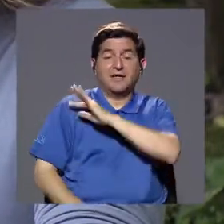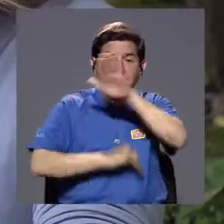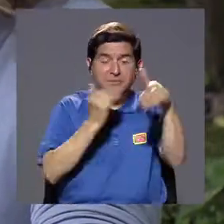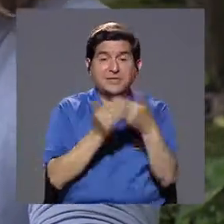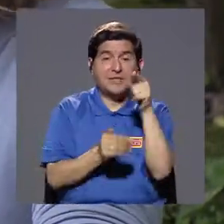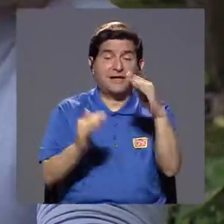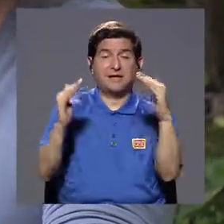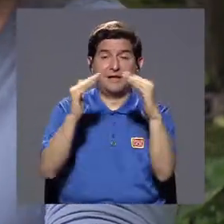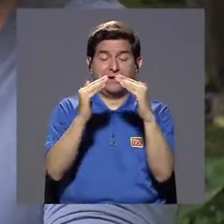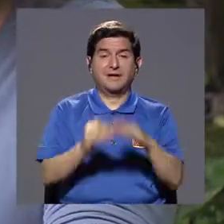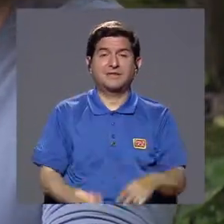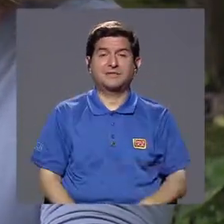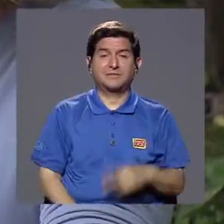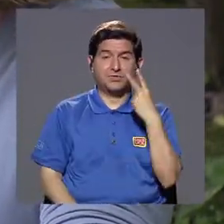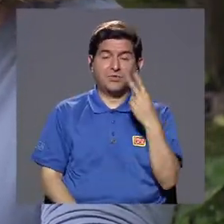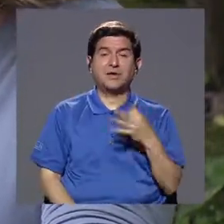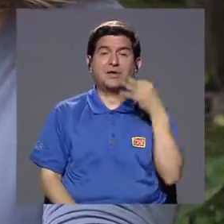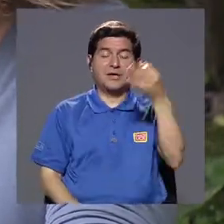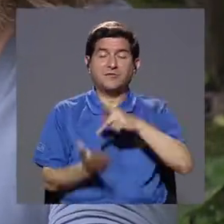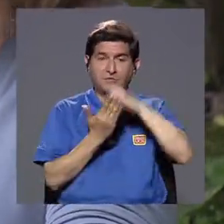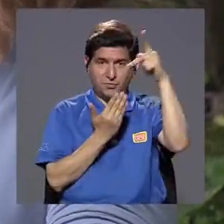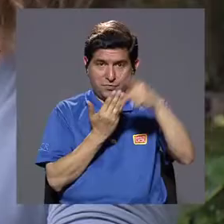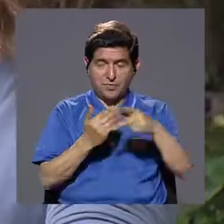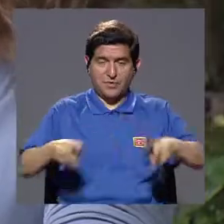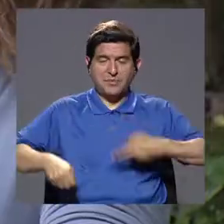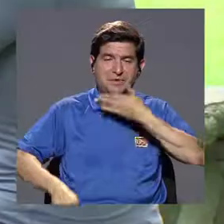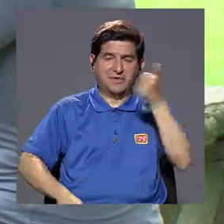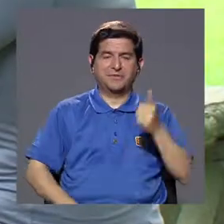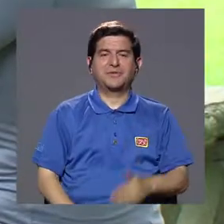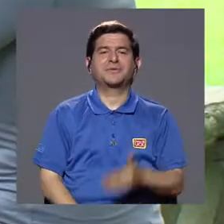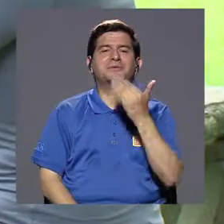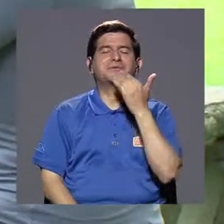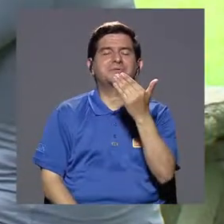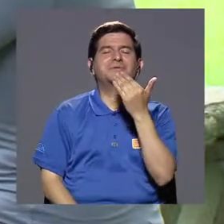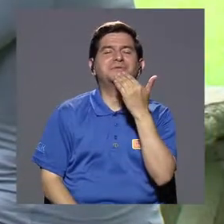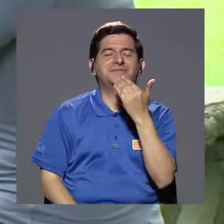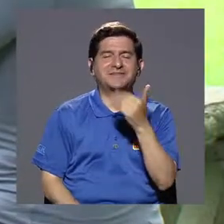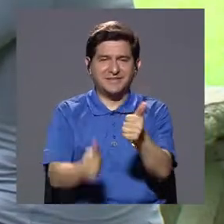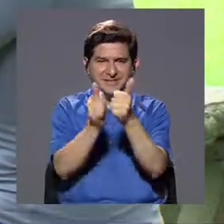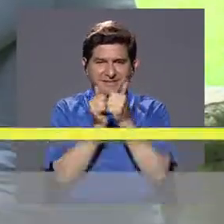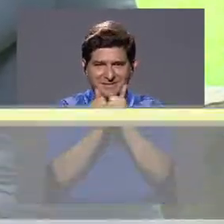de vivir mejor muchísimas gracias por estar con nosotros en esta entrevista